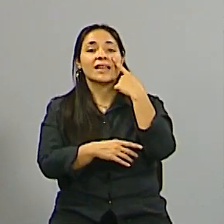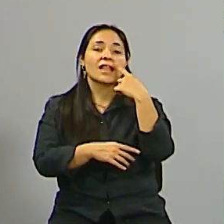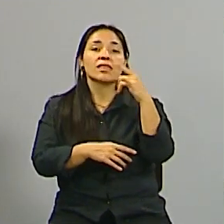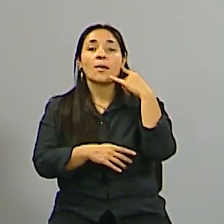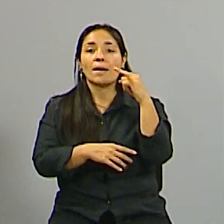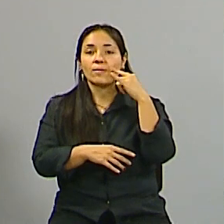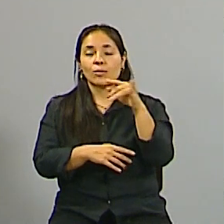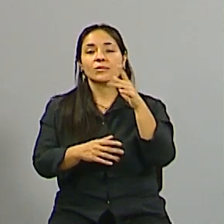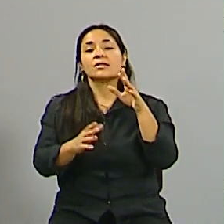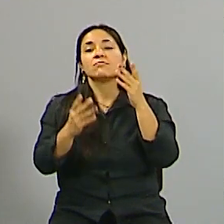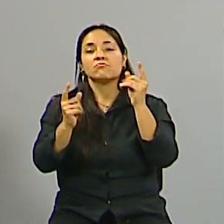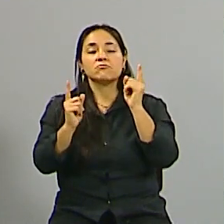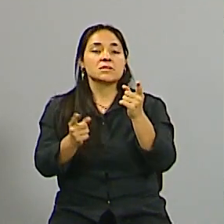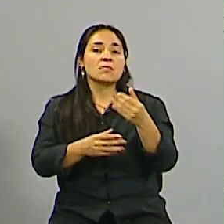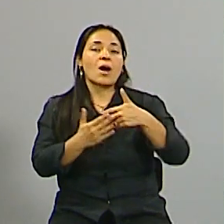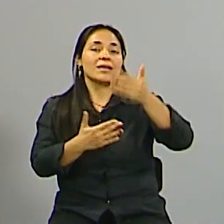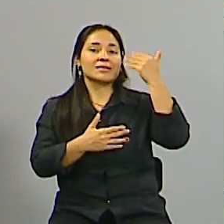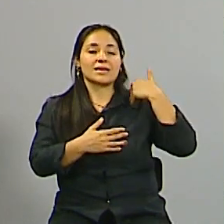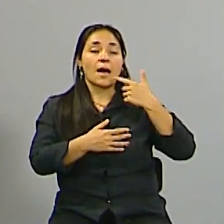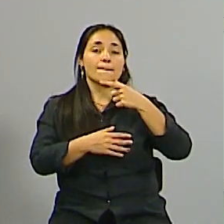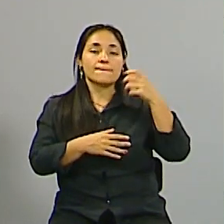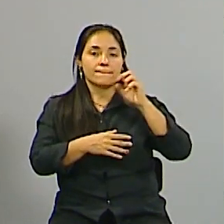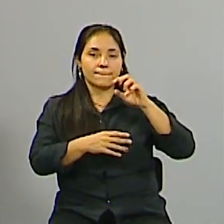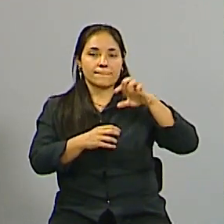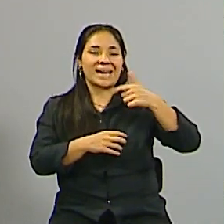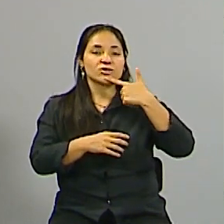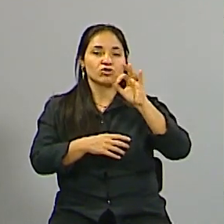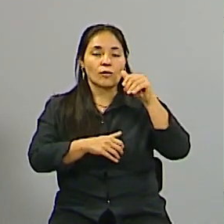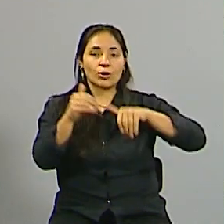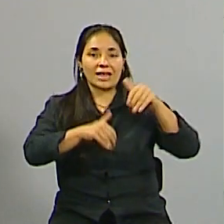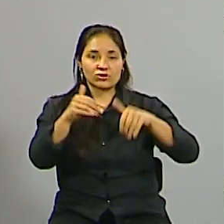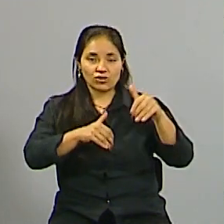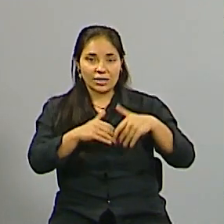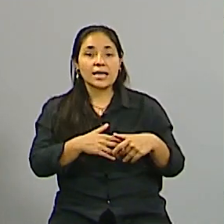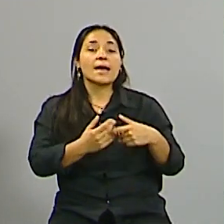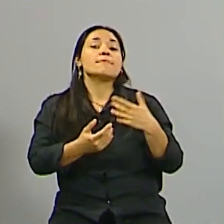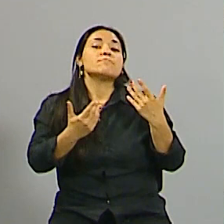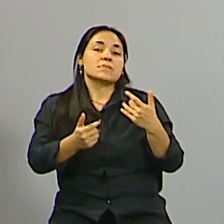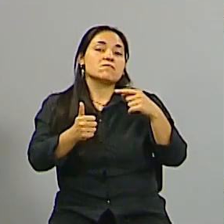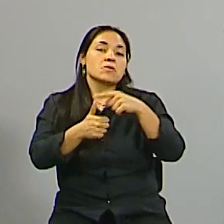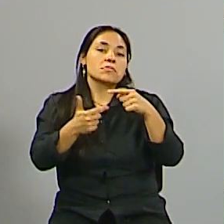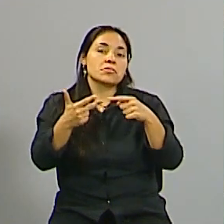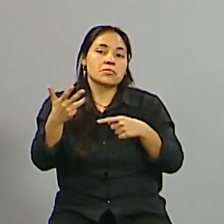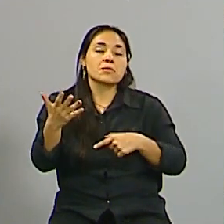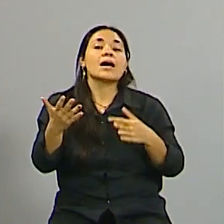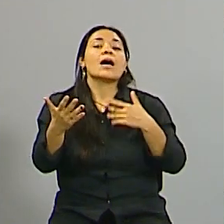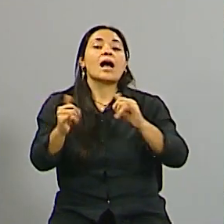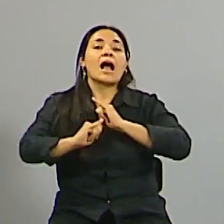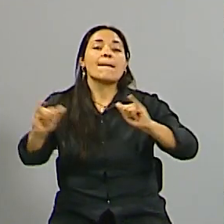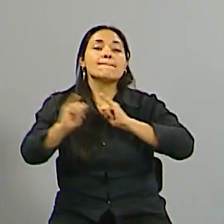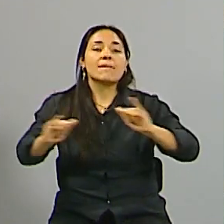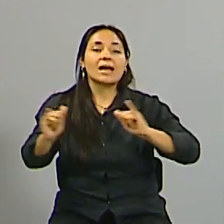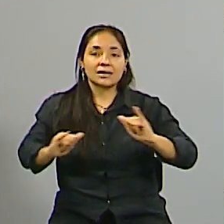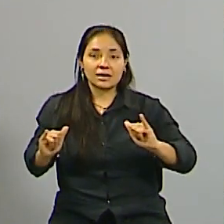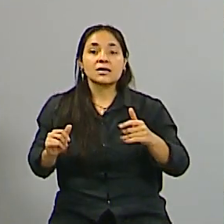fue la interna en las PASO municipales de hace algunos días atrás y bueno, también hablando de los ejes en los cuales se va a basar su campaña pensando